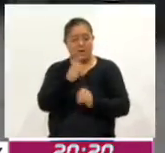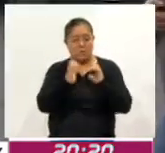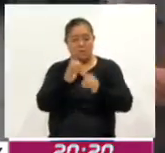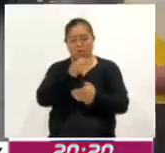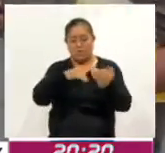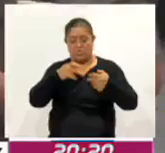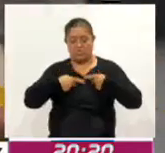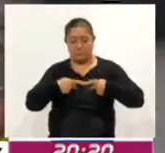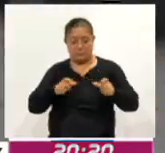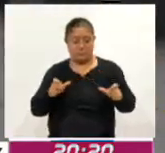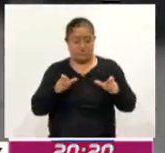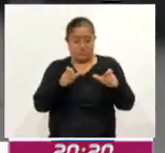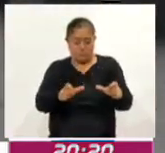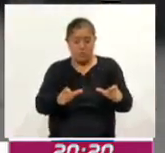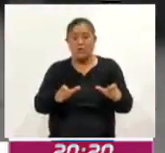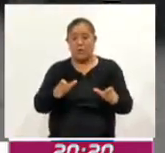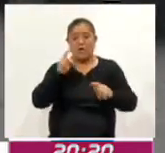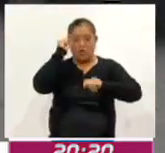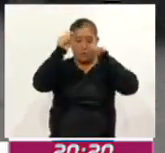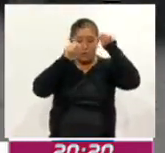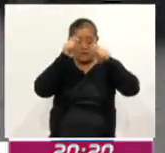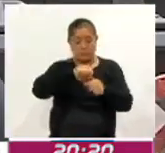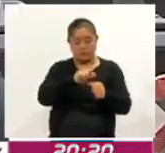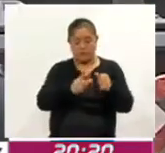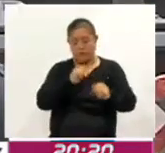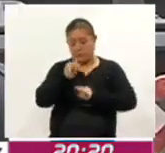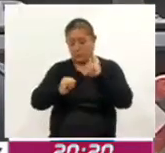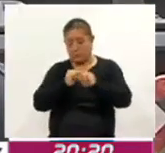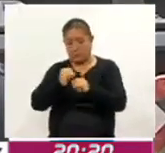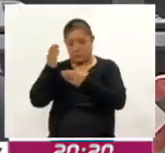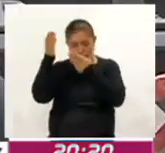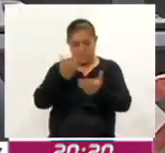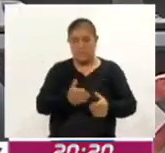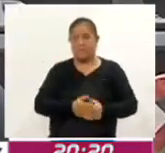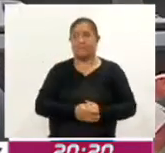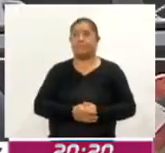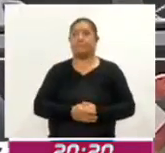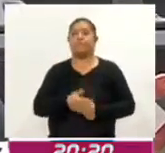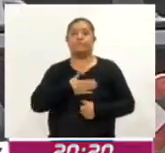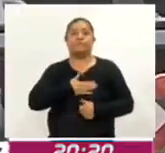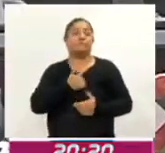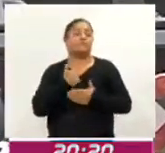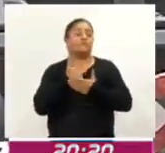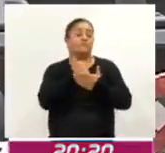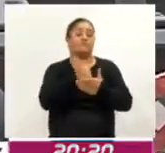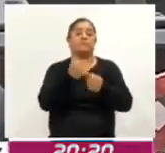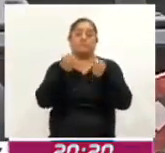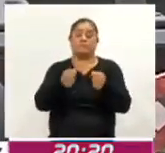turistas nacionales e internacionales que asistan al evento. Nosotros vamos a coadyuvar con la seguridad.